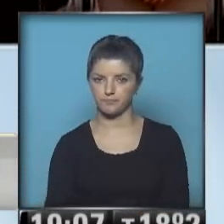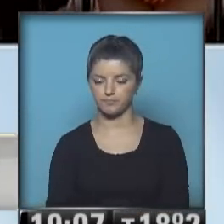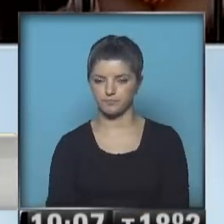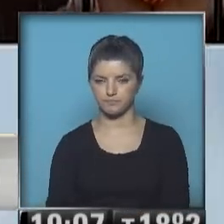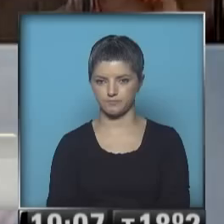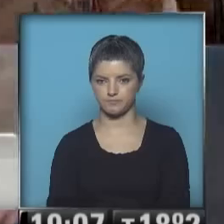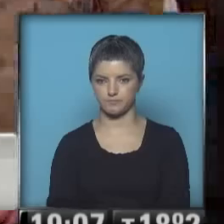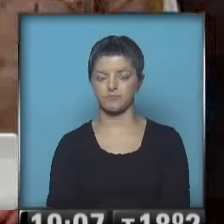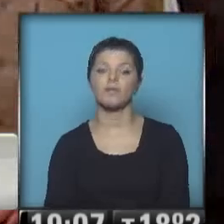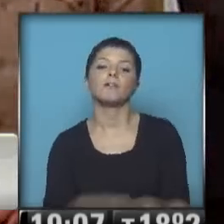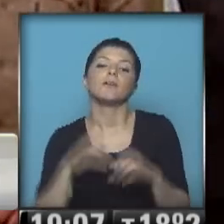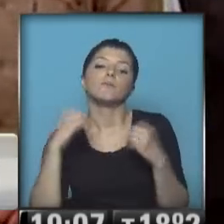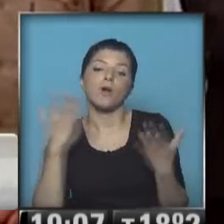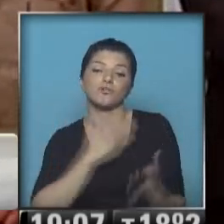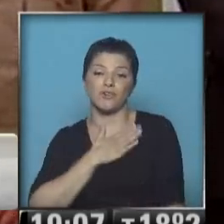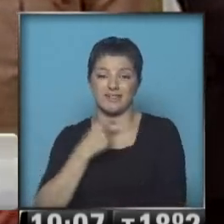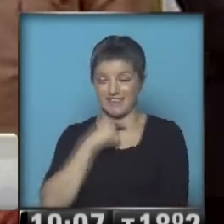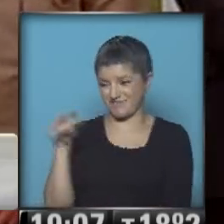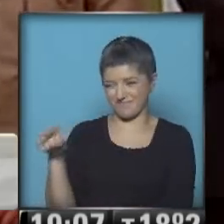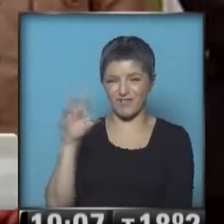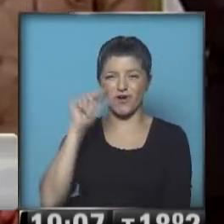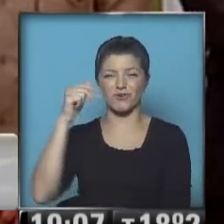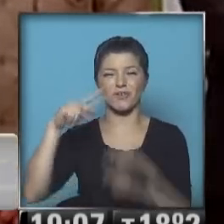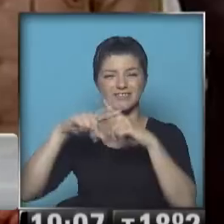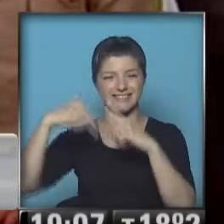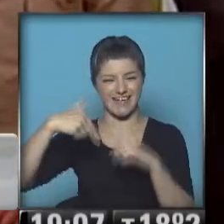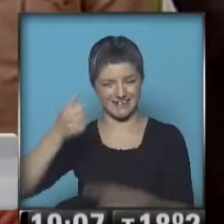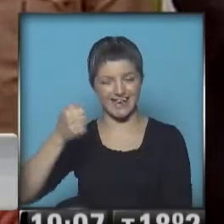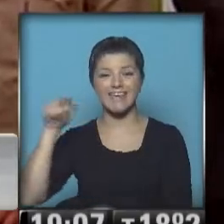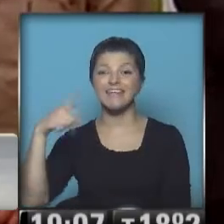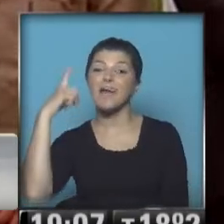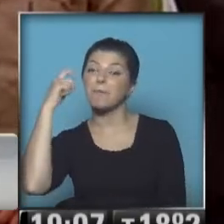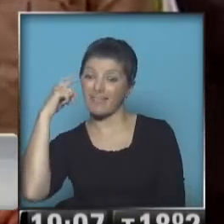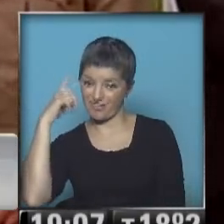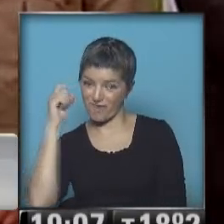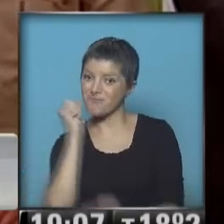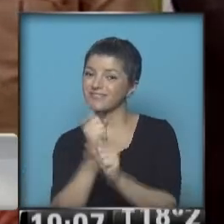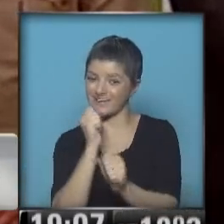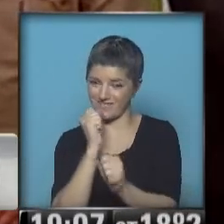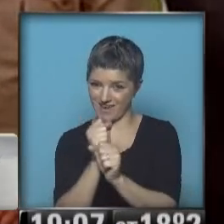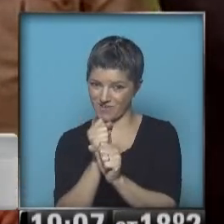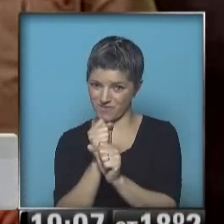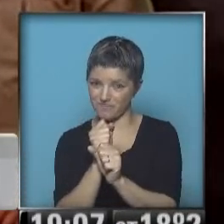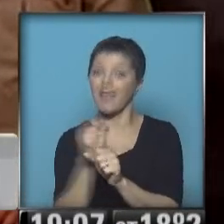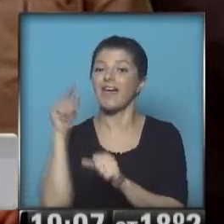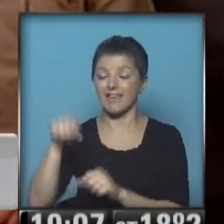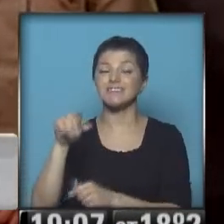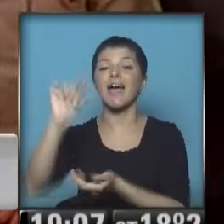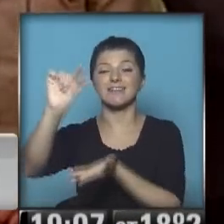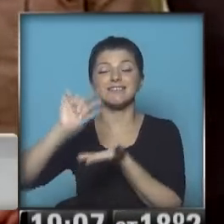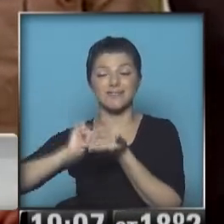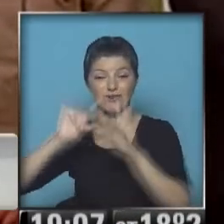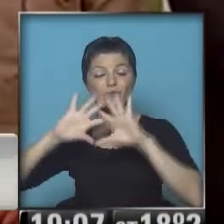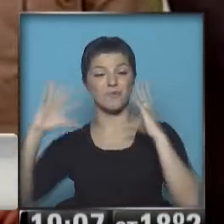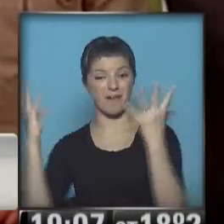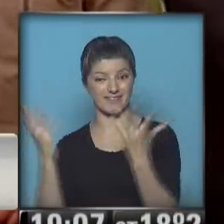Bueno, yo, Presidenta, te quiero pasar con Roxana, que ya aprendió un oficio, recibe una asignación universal